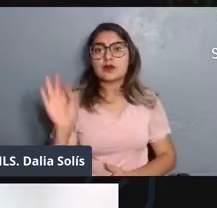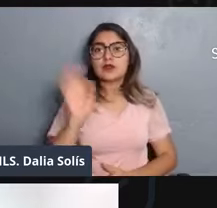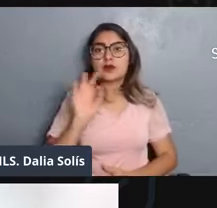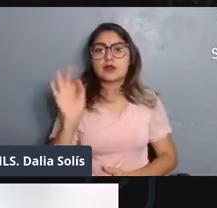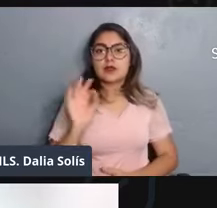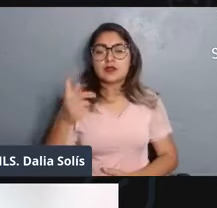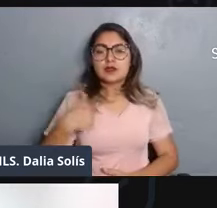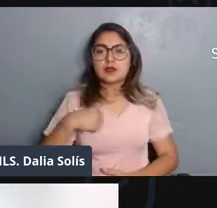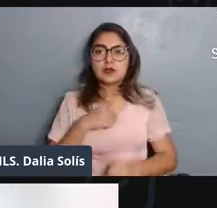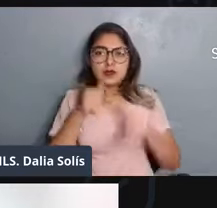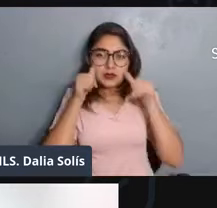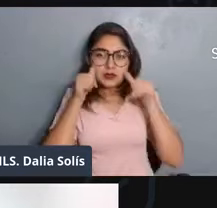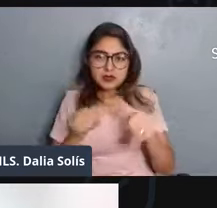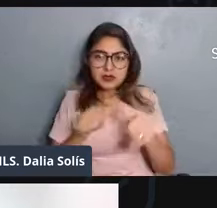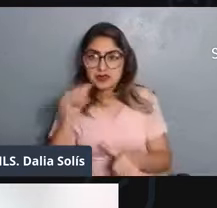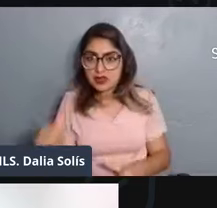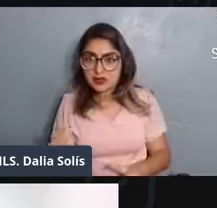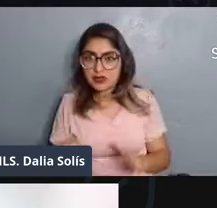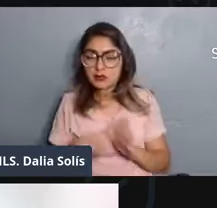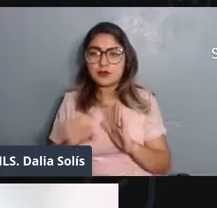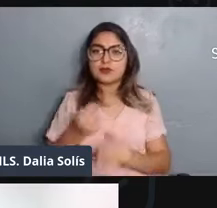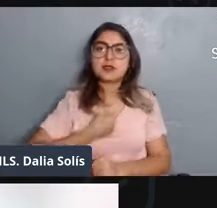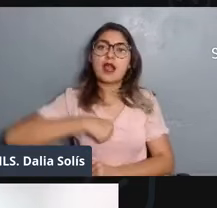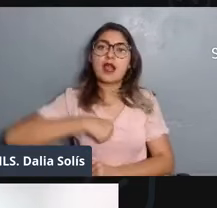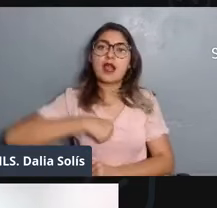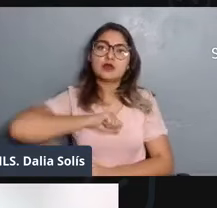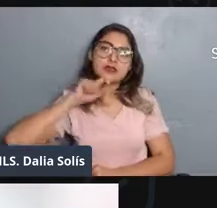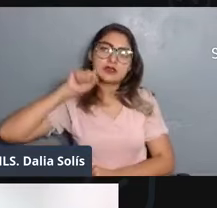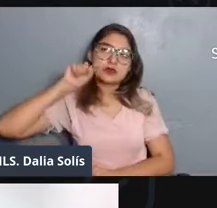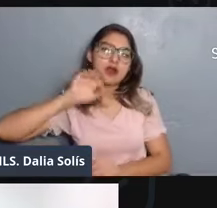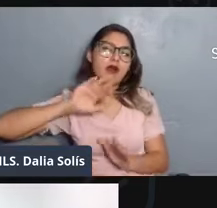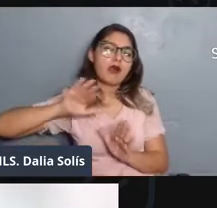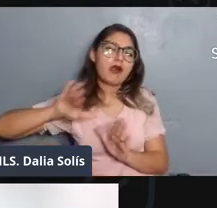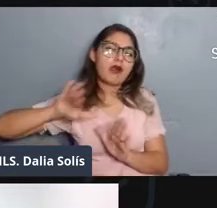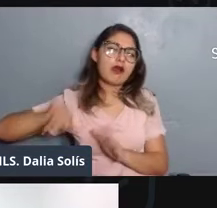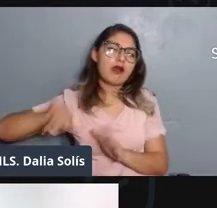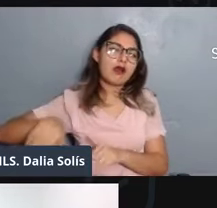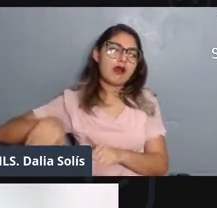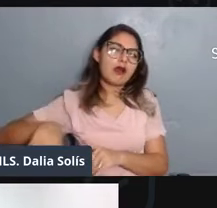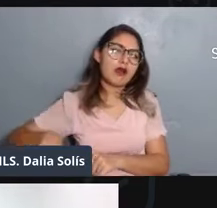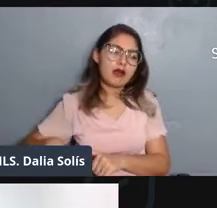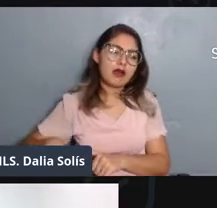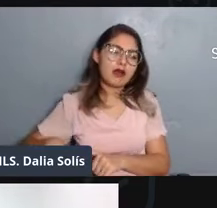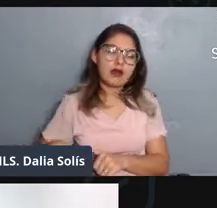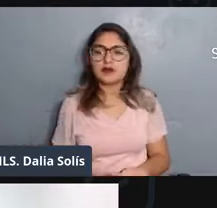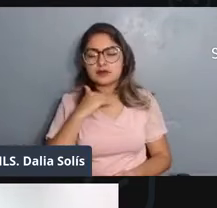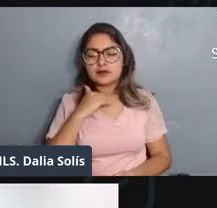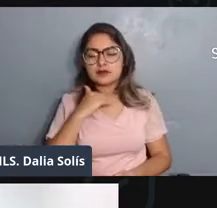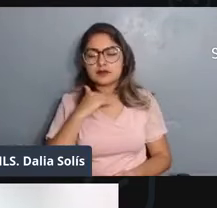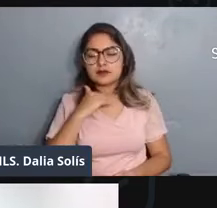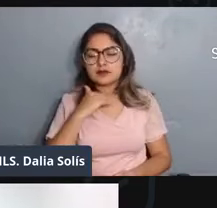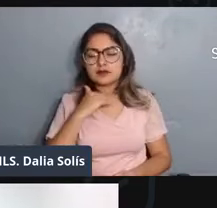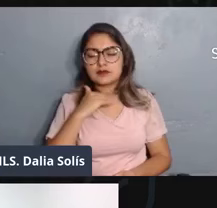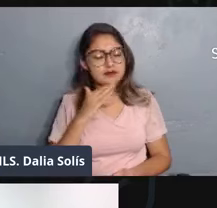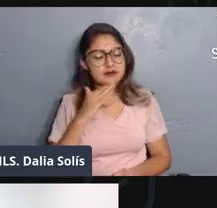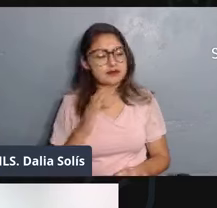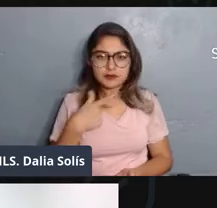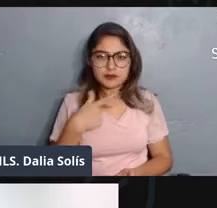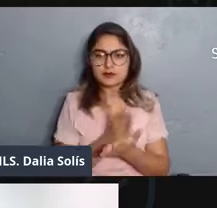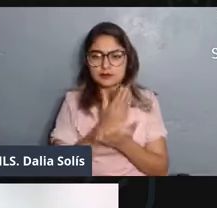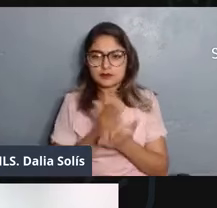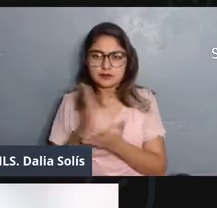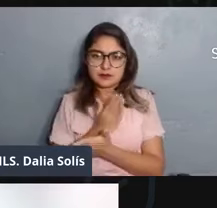ir dividiéndolo en algunas, en diversas piezas, porque sí es un tema muy extenso, pero